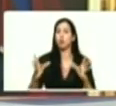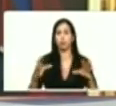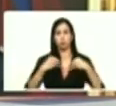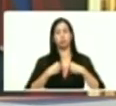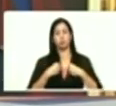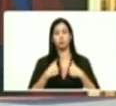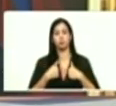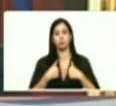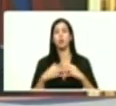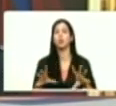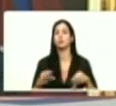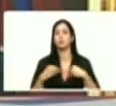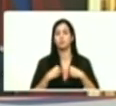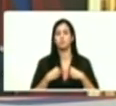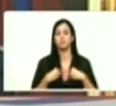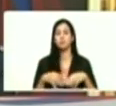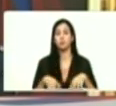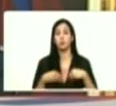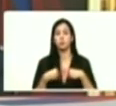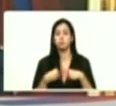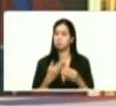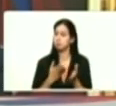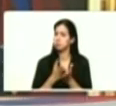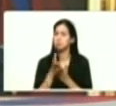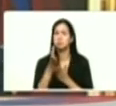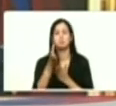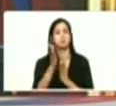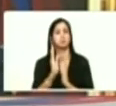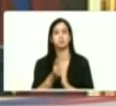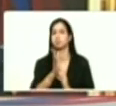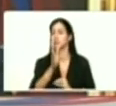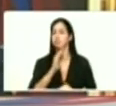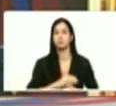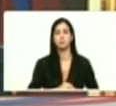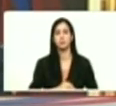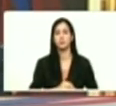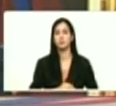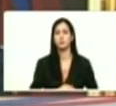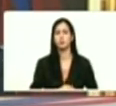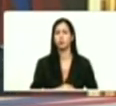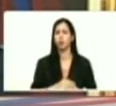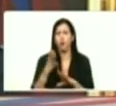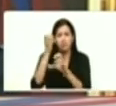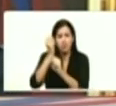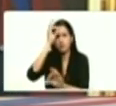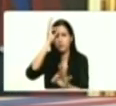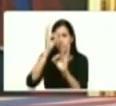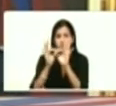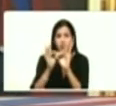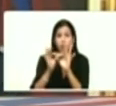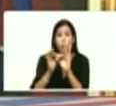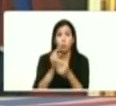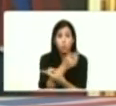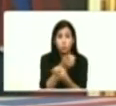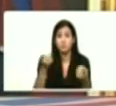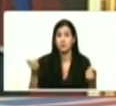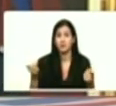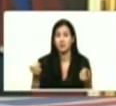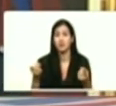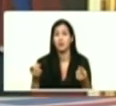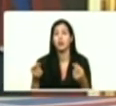la asumo por la calle del medio y creo en la fe y la confianza que me han transmitido mis hermanos